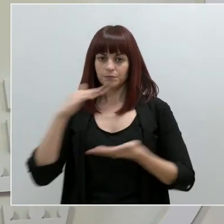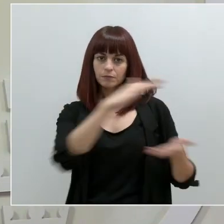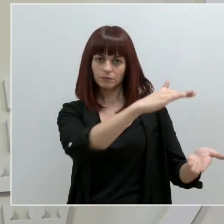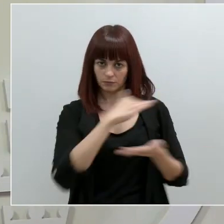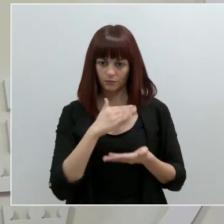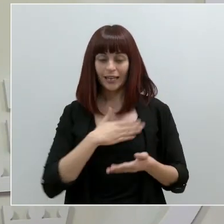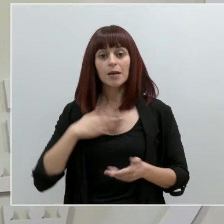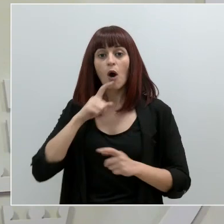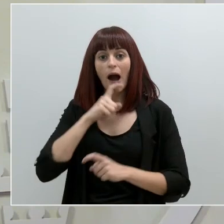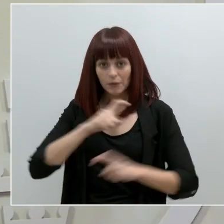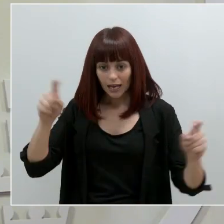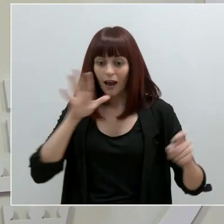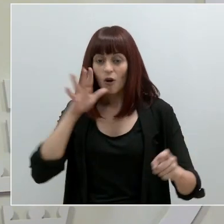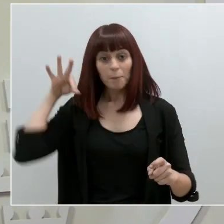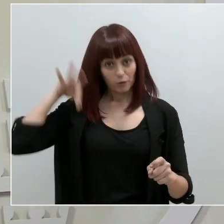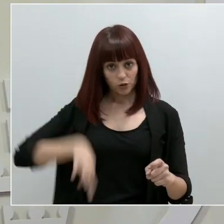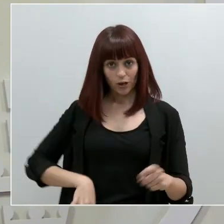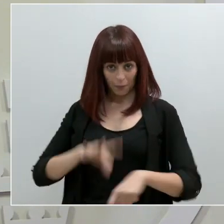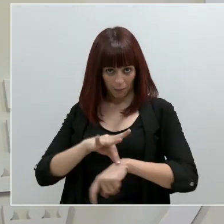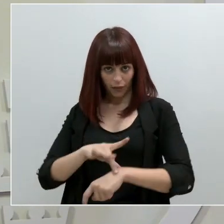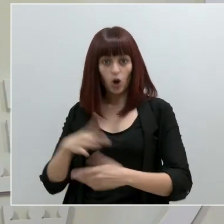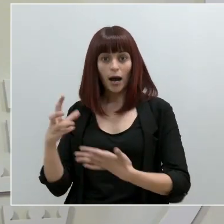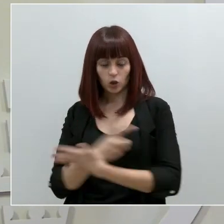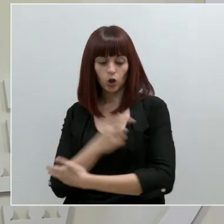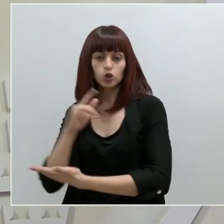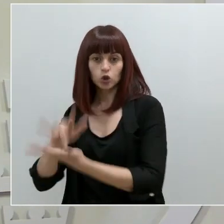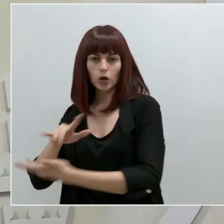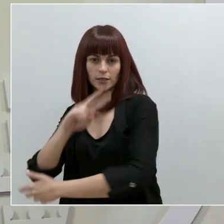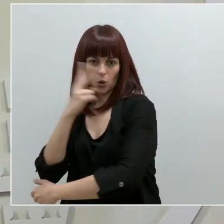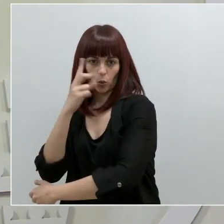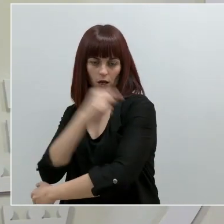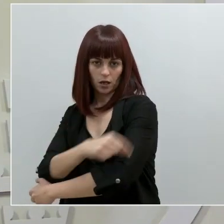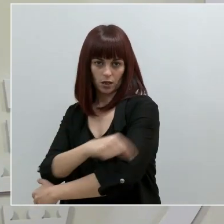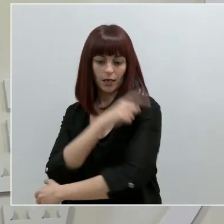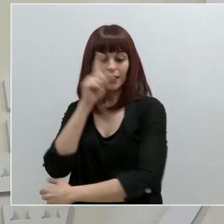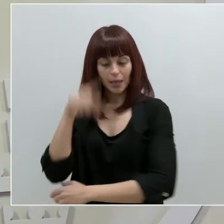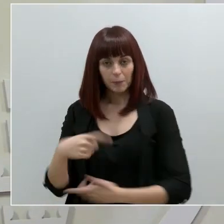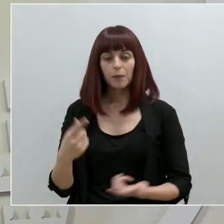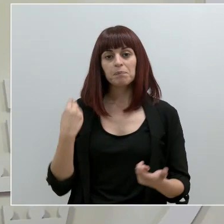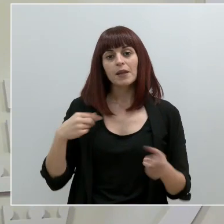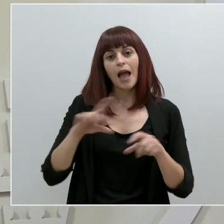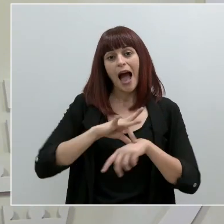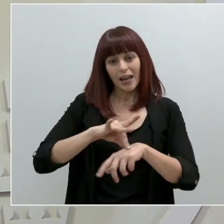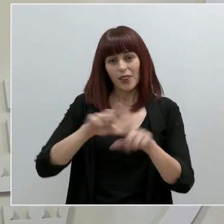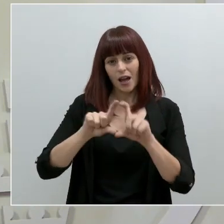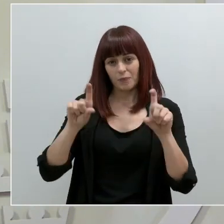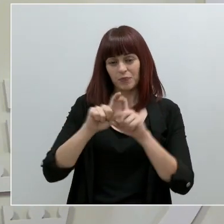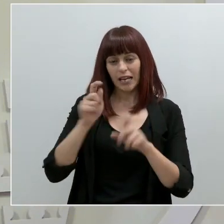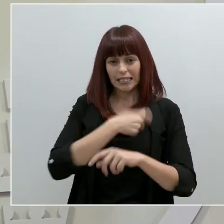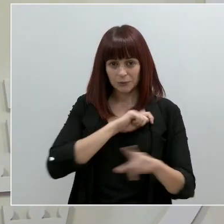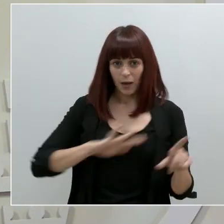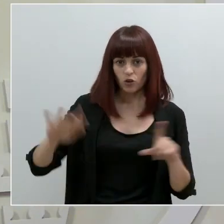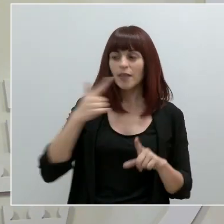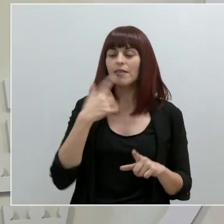los profesionales con la segunda dosis y será administrada en el intervalo que permite la Agencia Española del Medicamento de entre 21 y 28